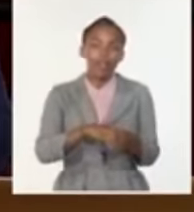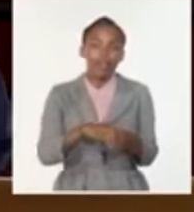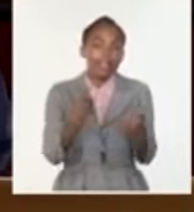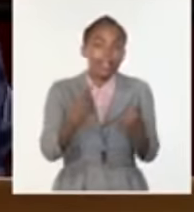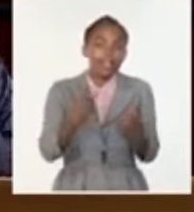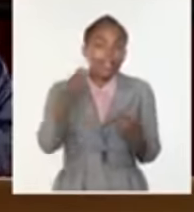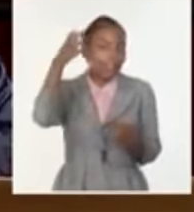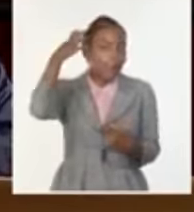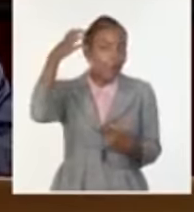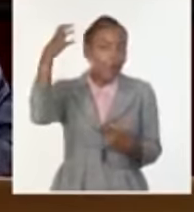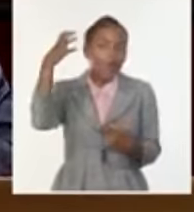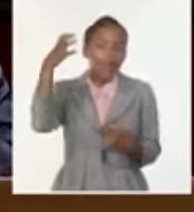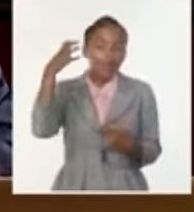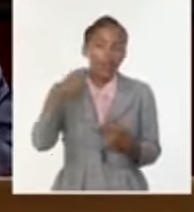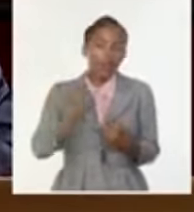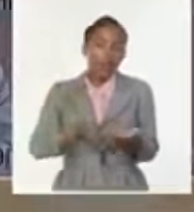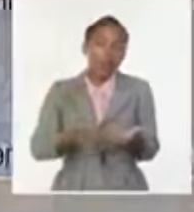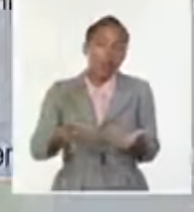realizar.